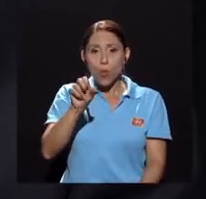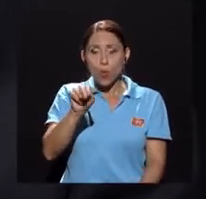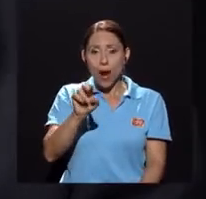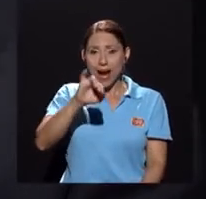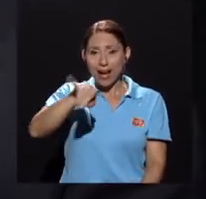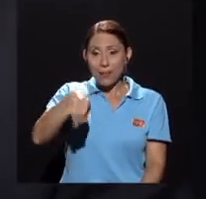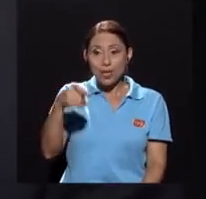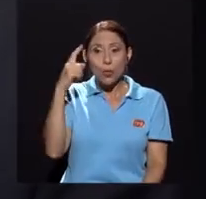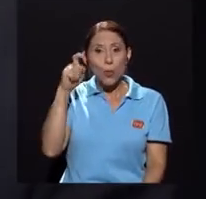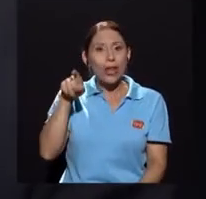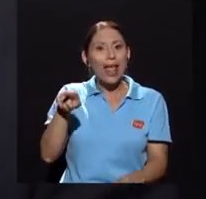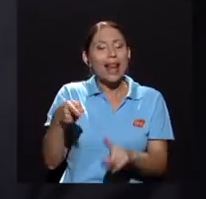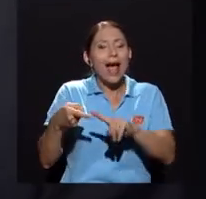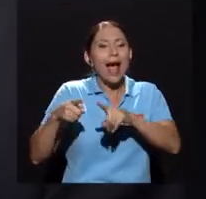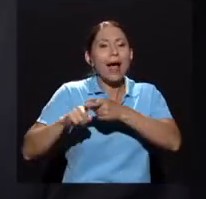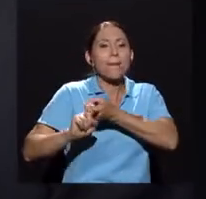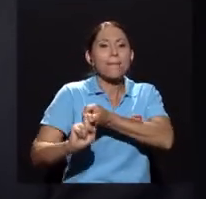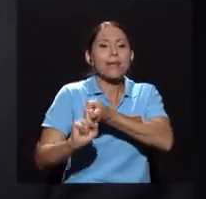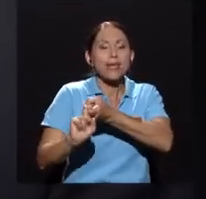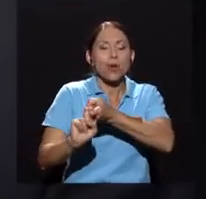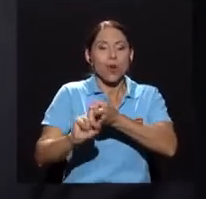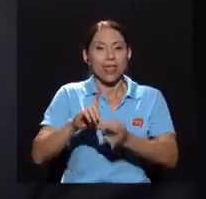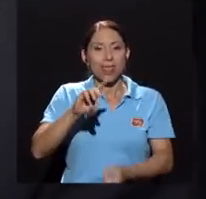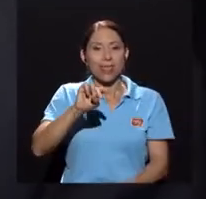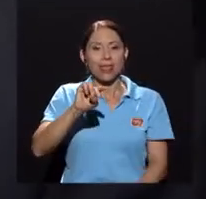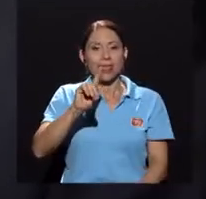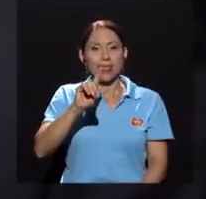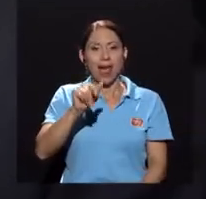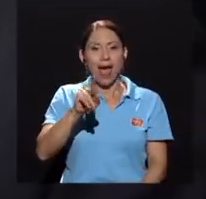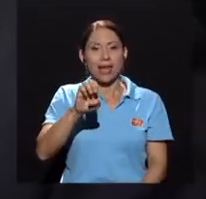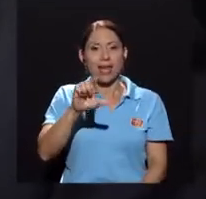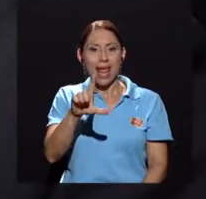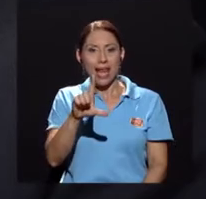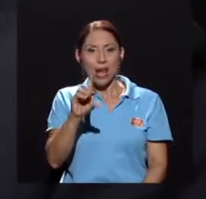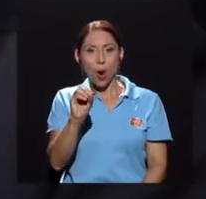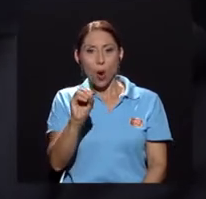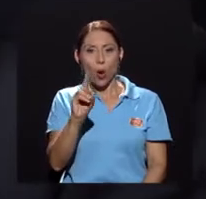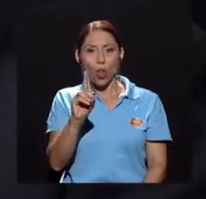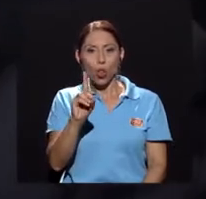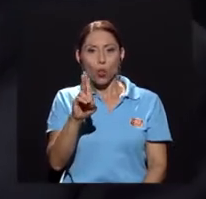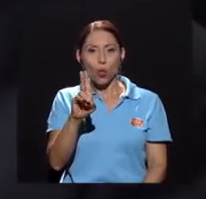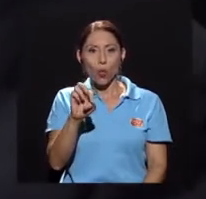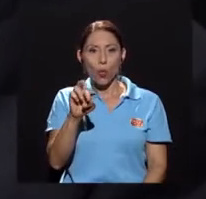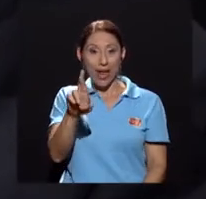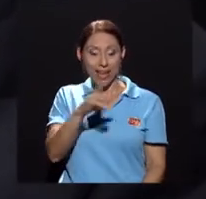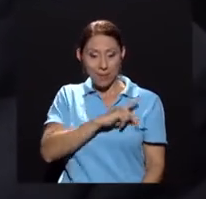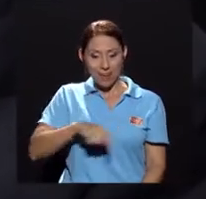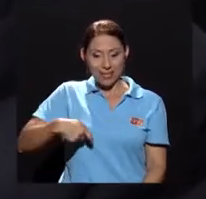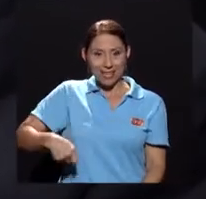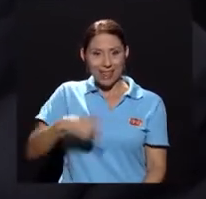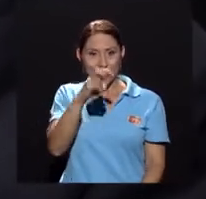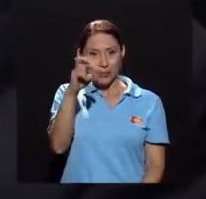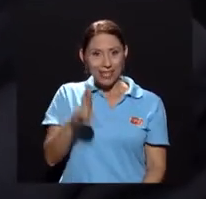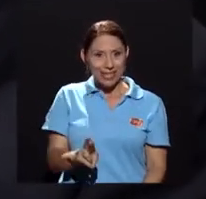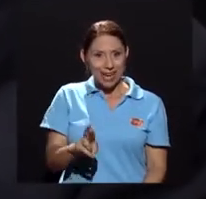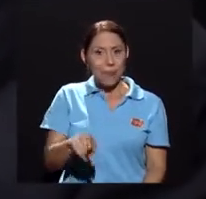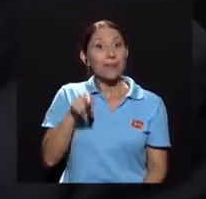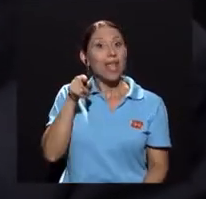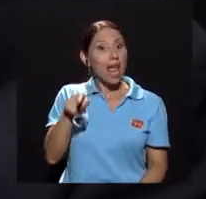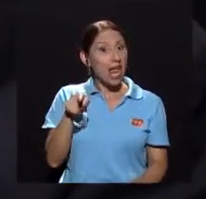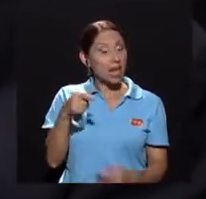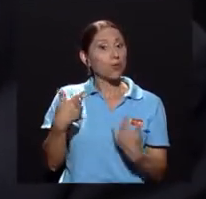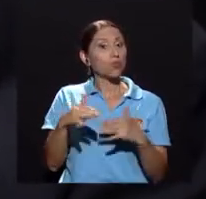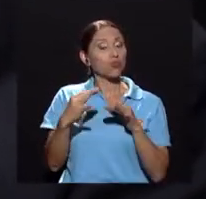de daniel oduber danielle lover presidente de la república resulta que mantiene una relación muy cercana con